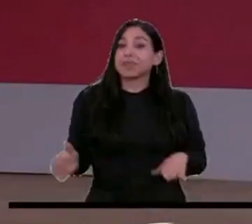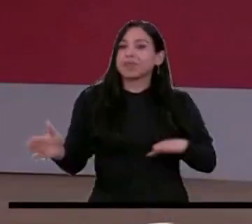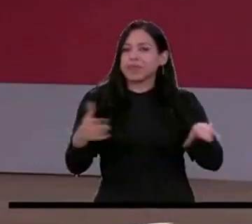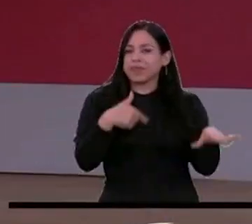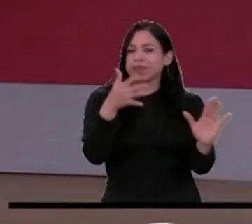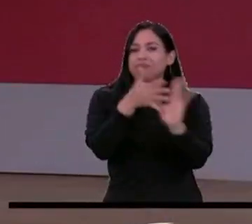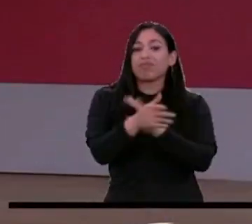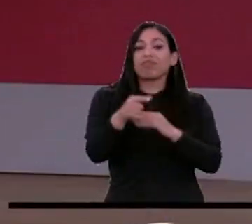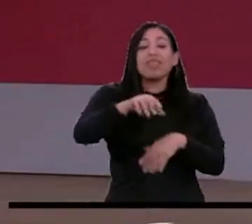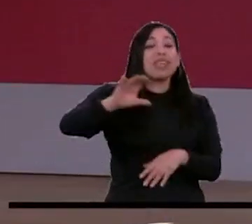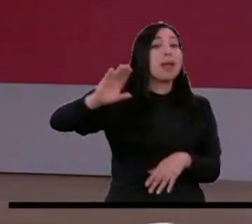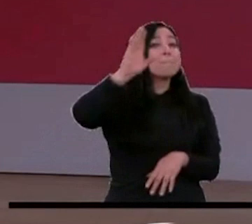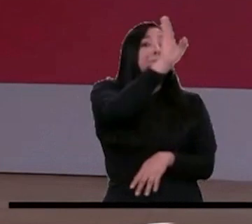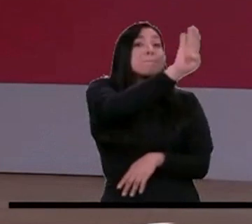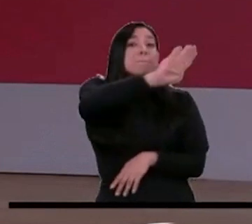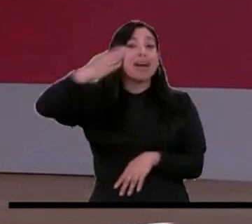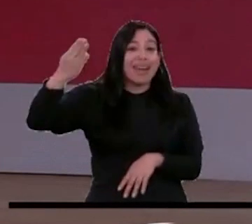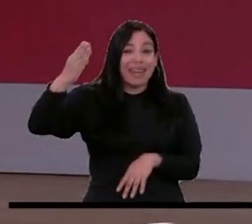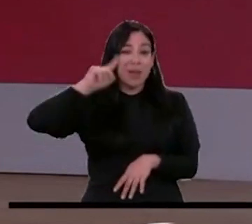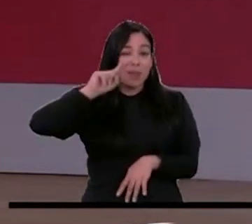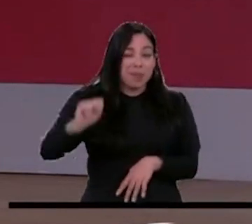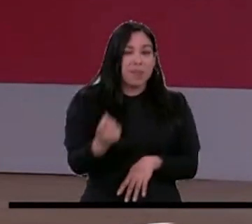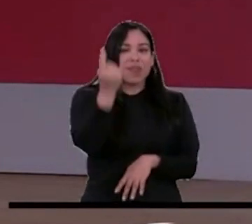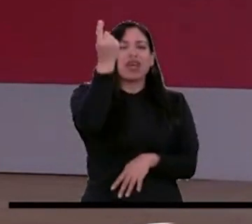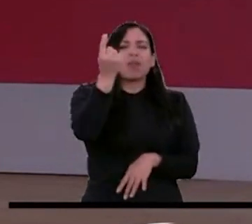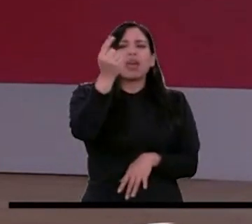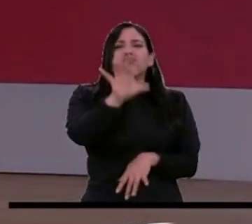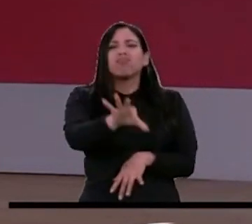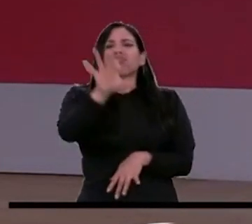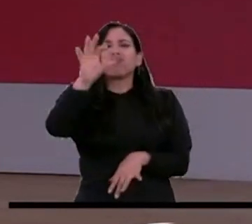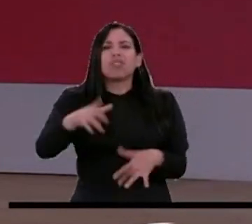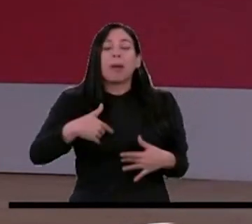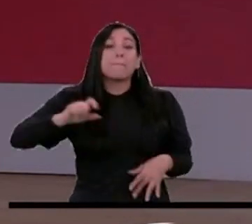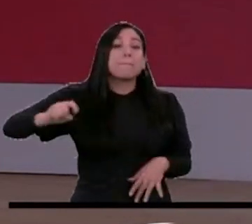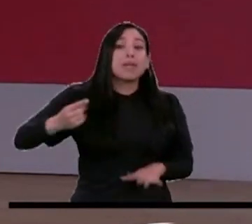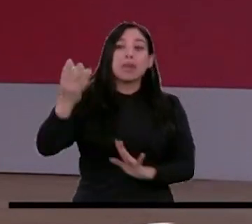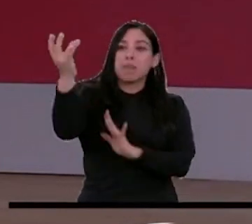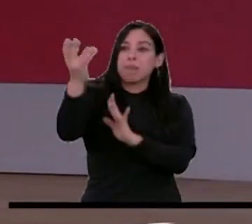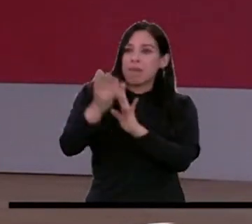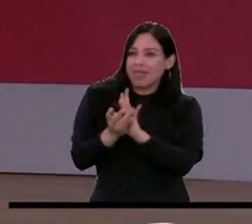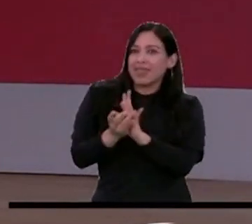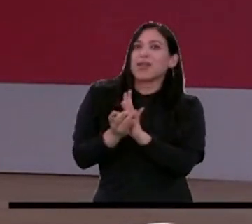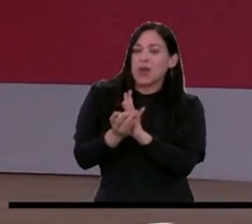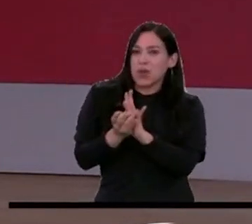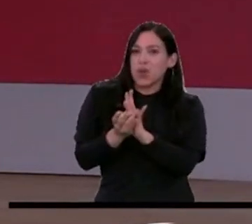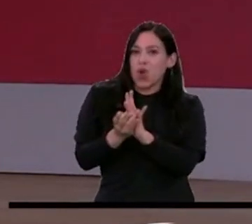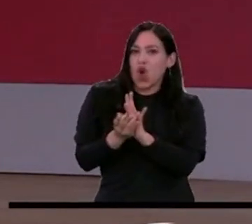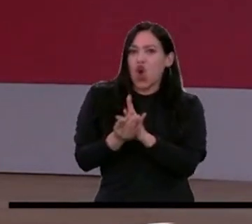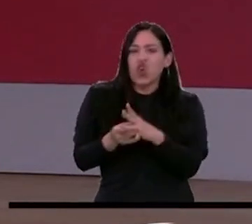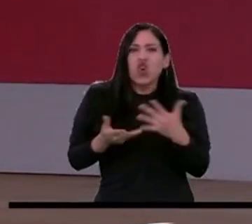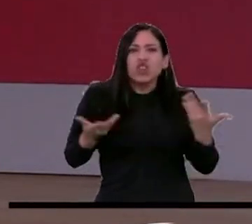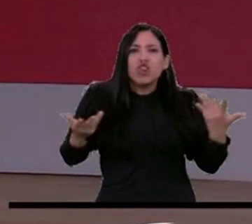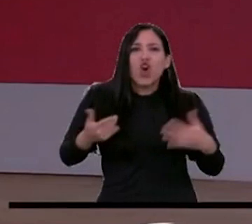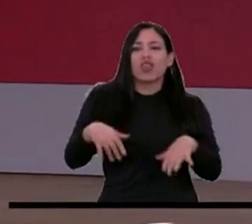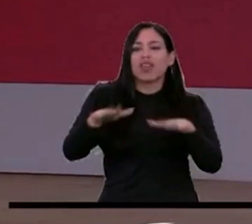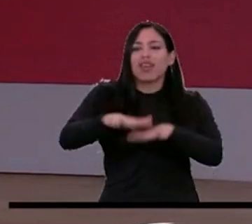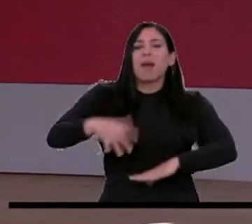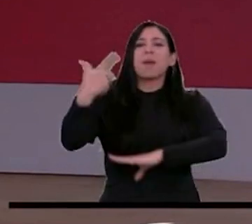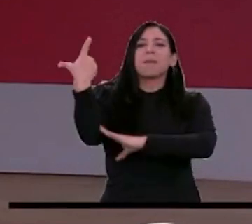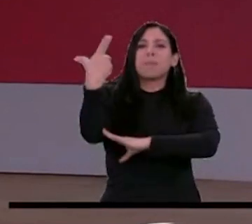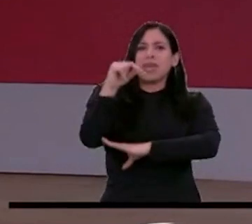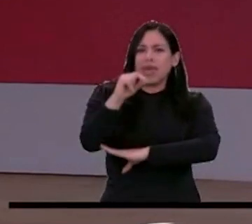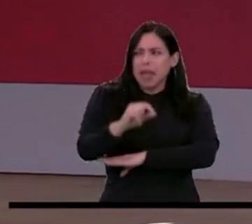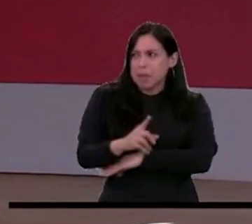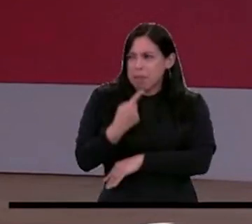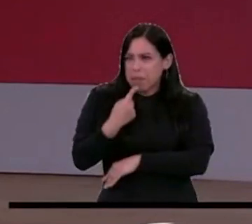escuchen esto. Barranquilla fue el escenario escogido para vivir el primero de muchos matrimonios que se quieren hacer en el metaverso, algo